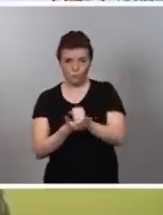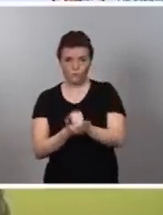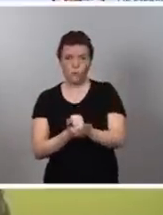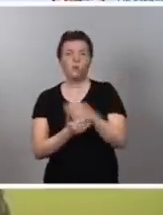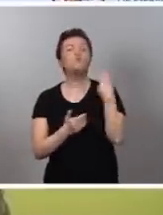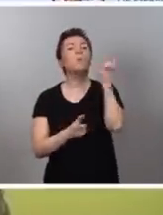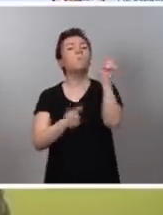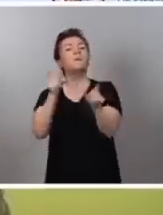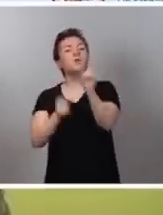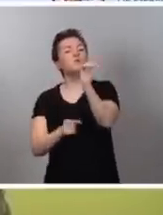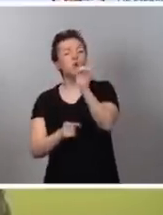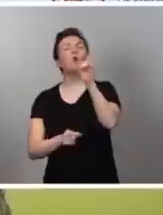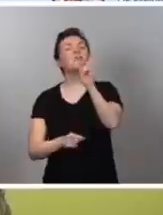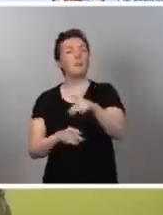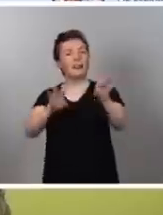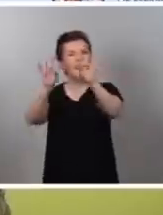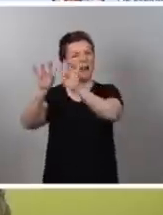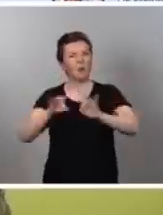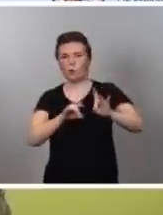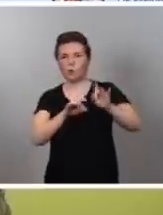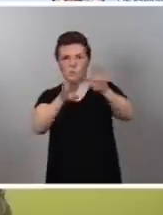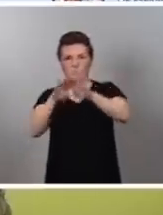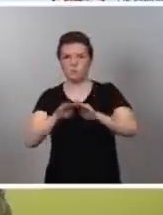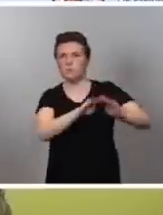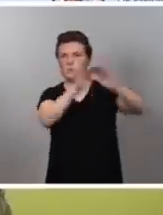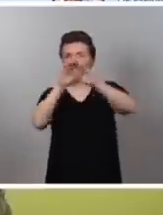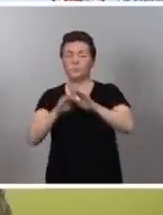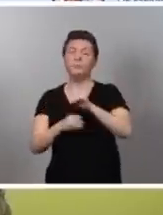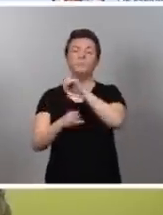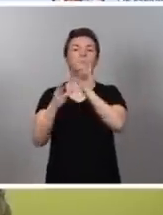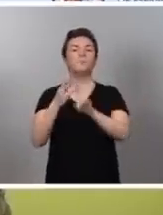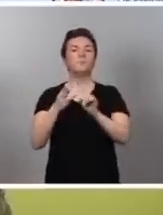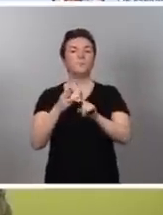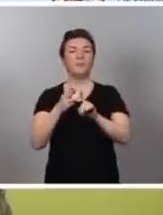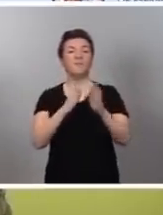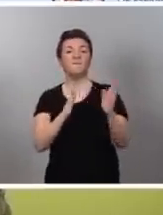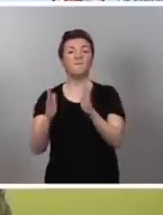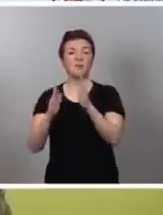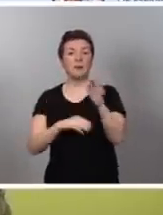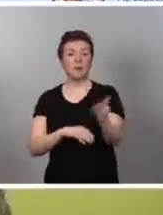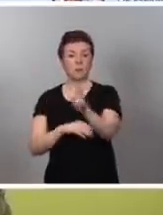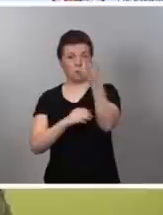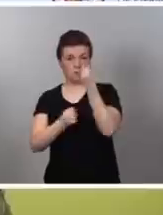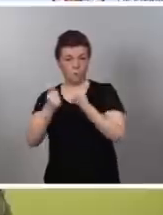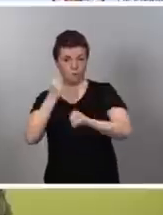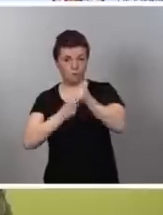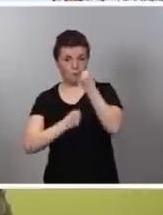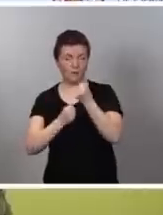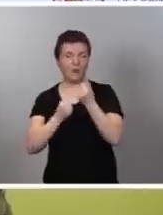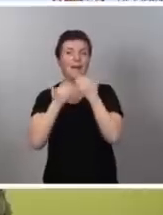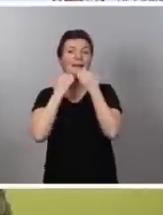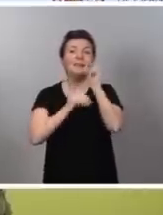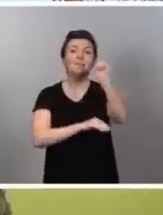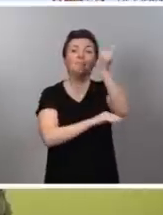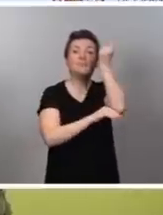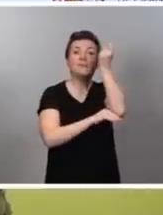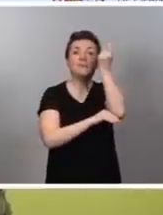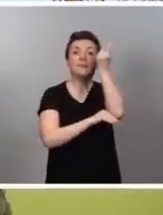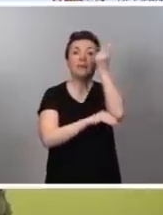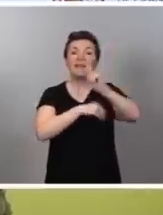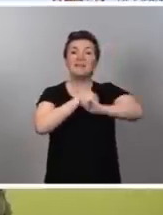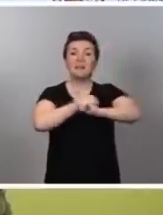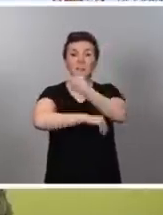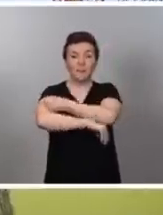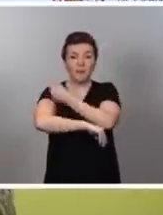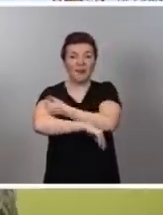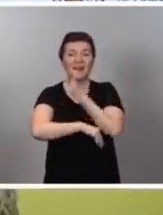necesita una almohada sobre la que lamerse y llorar sus desgracias, acude a los Soros. La familia Soros volverá a ocupar uno de los